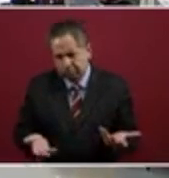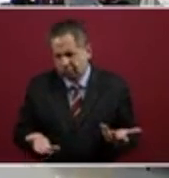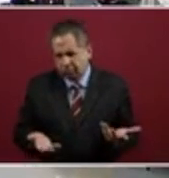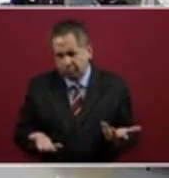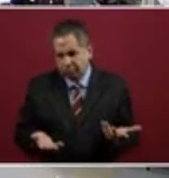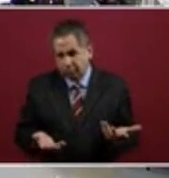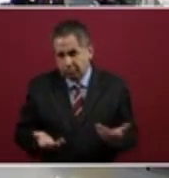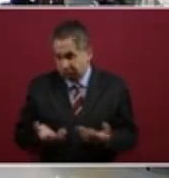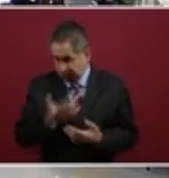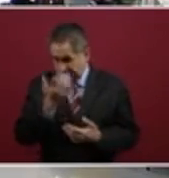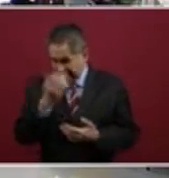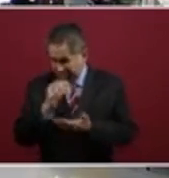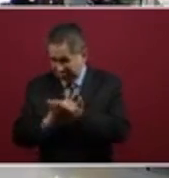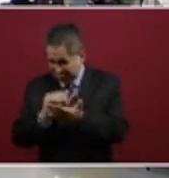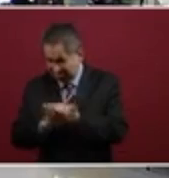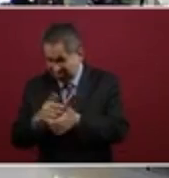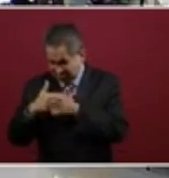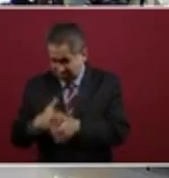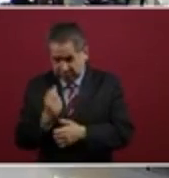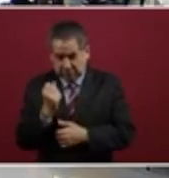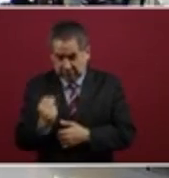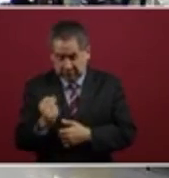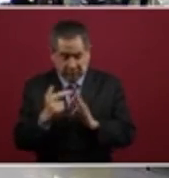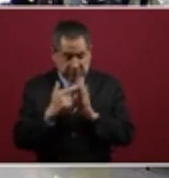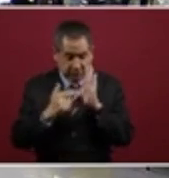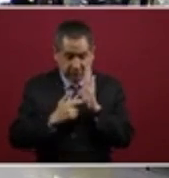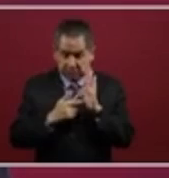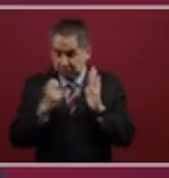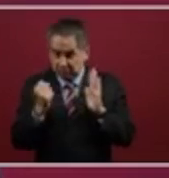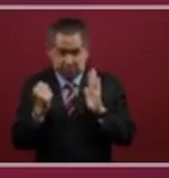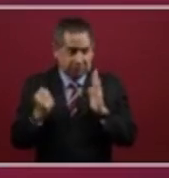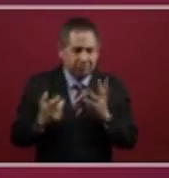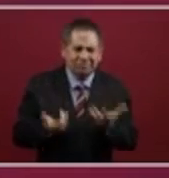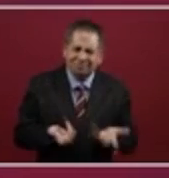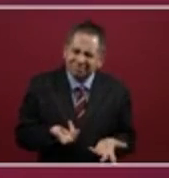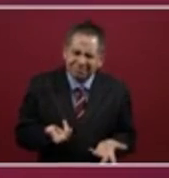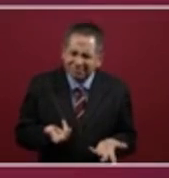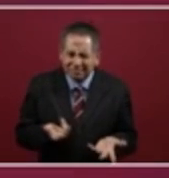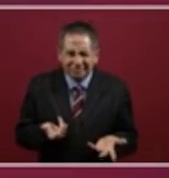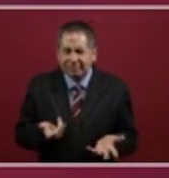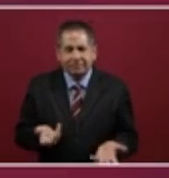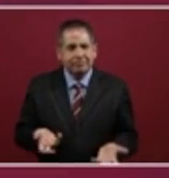¿Seguimos siendo severos?